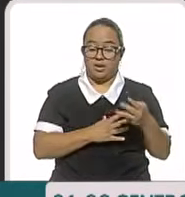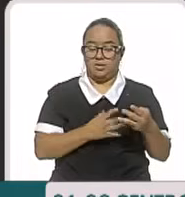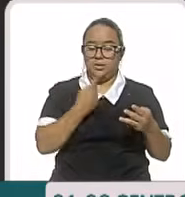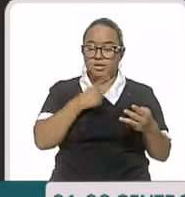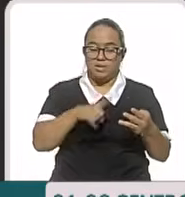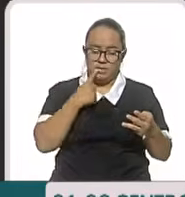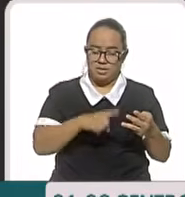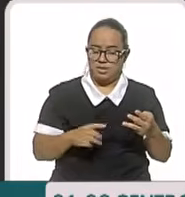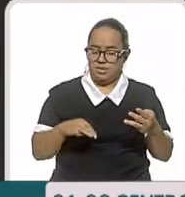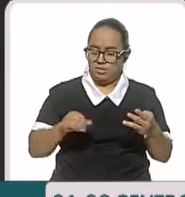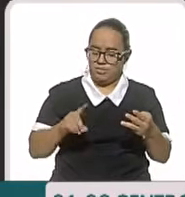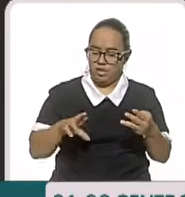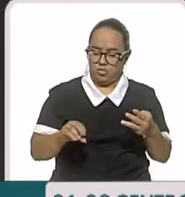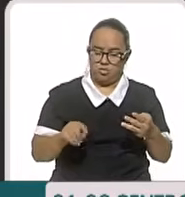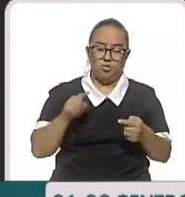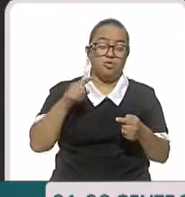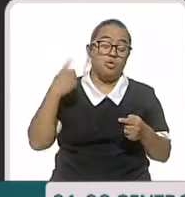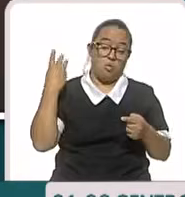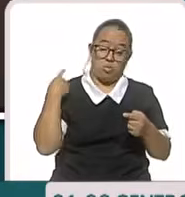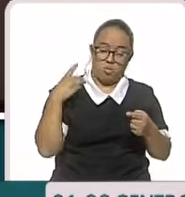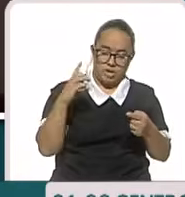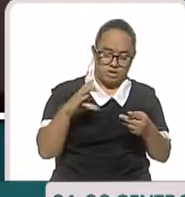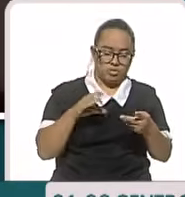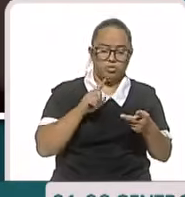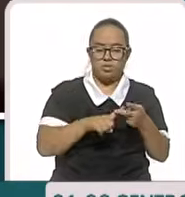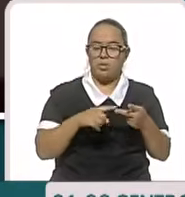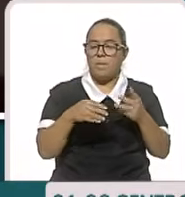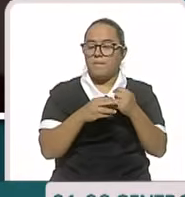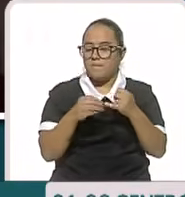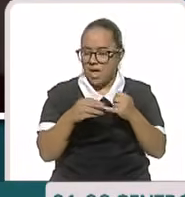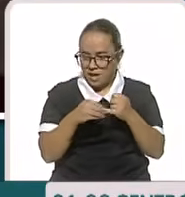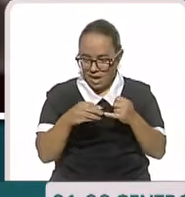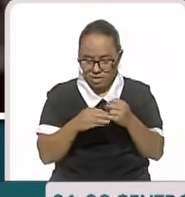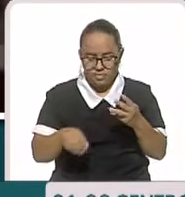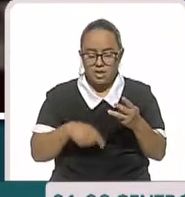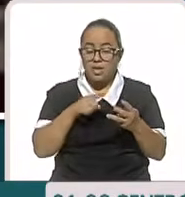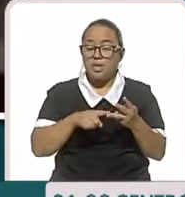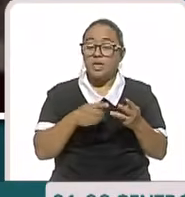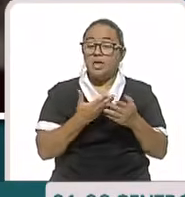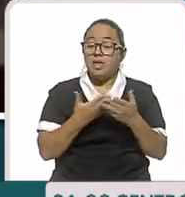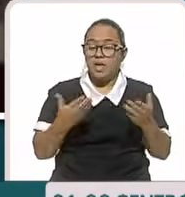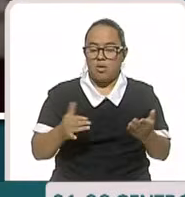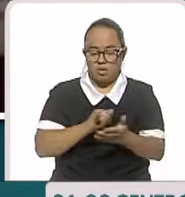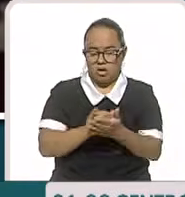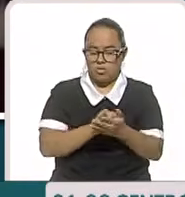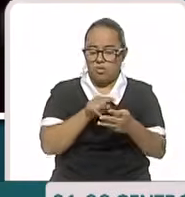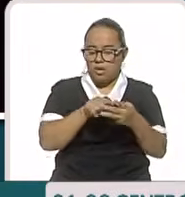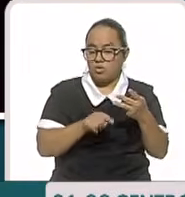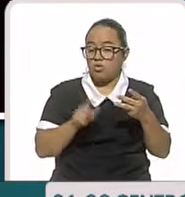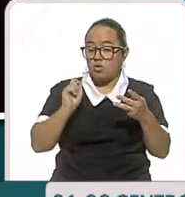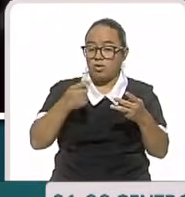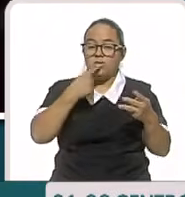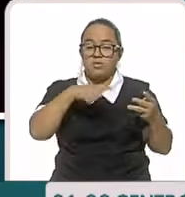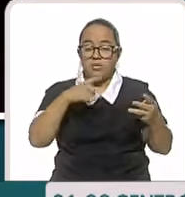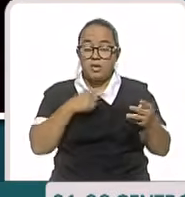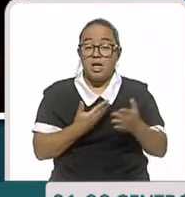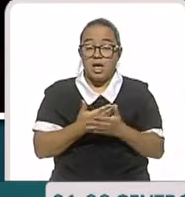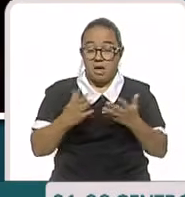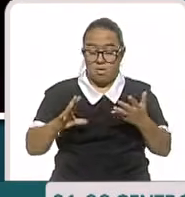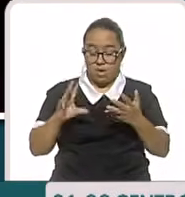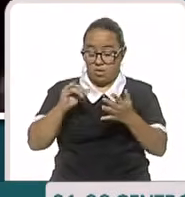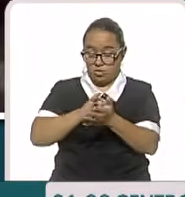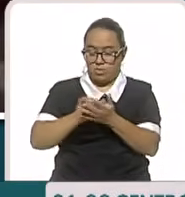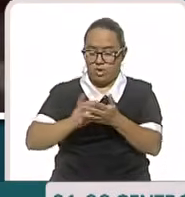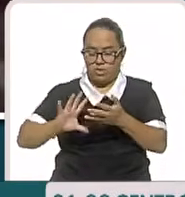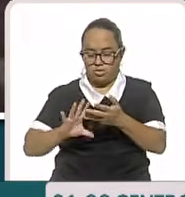contra Maduro, una en Washington, D.C., la otra en Miami también, y esta en Nueva York. La de Nueva York es la que va a integrar todas